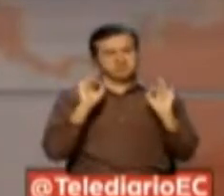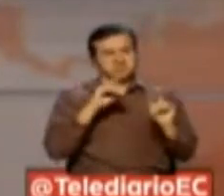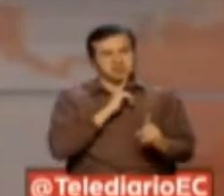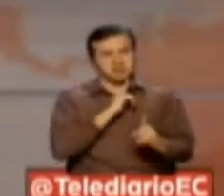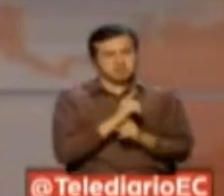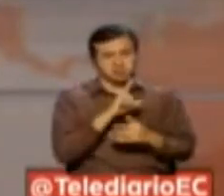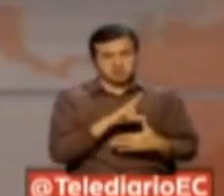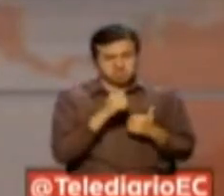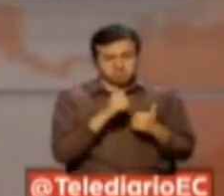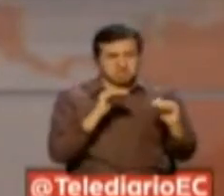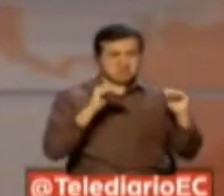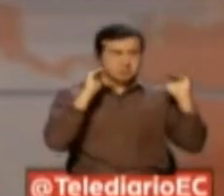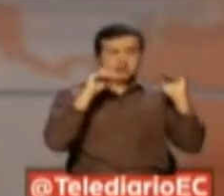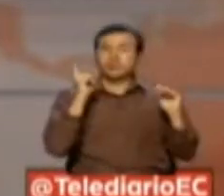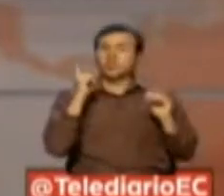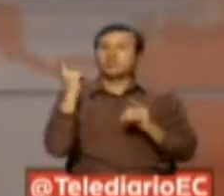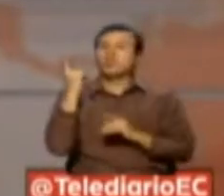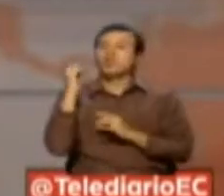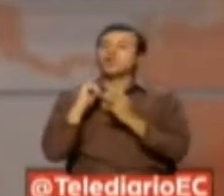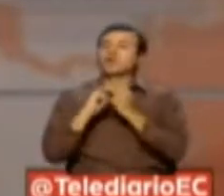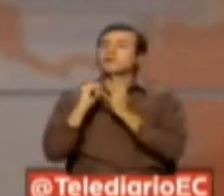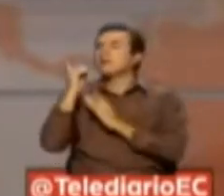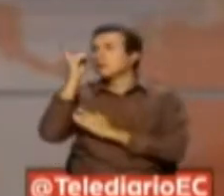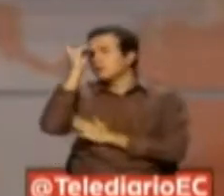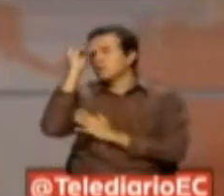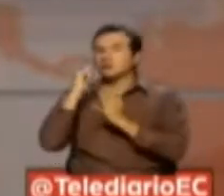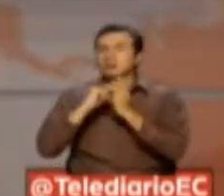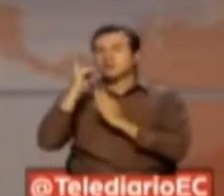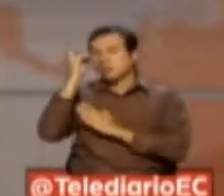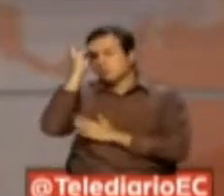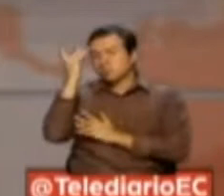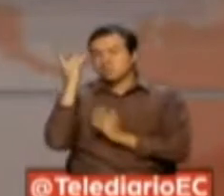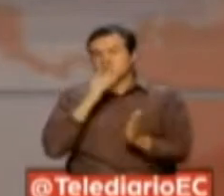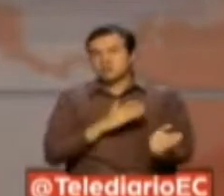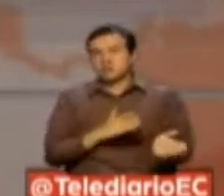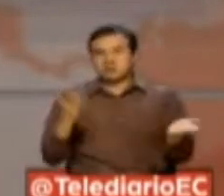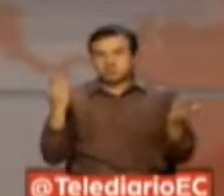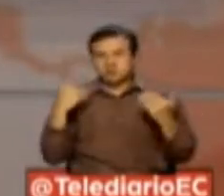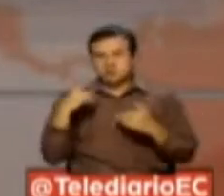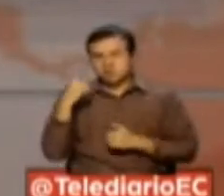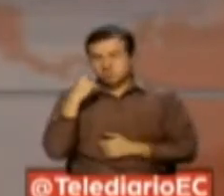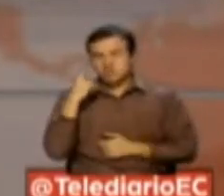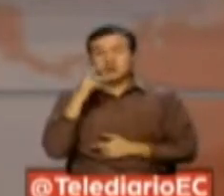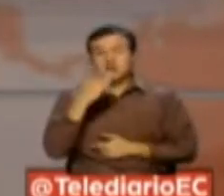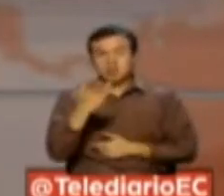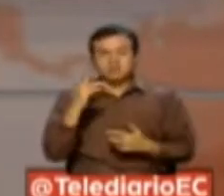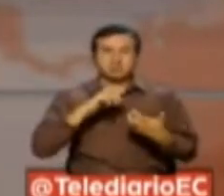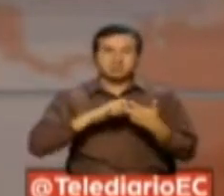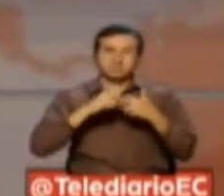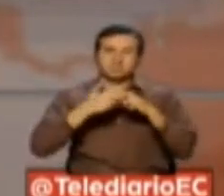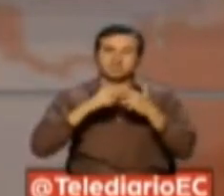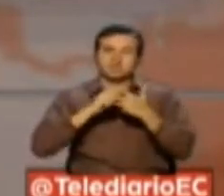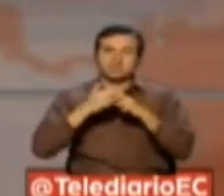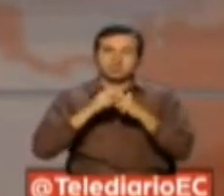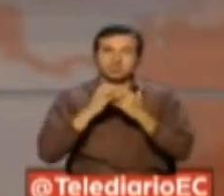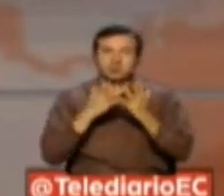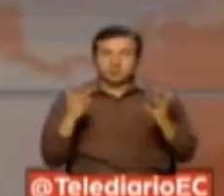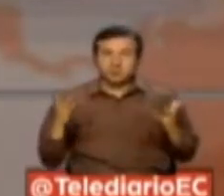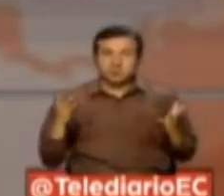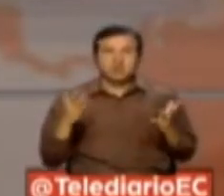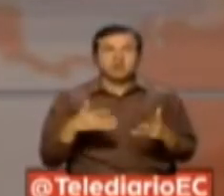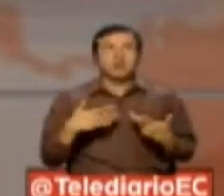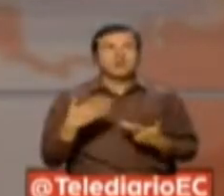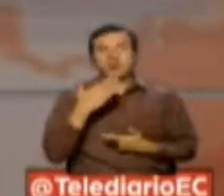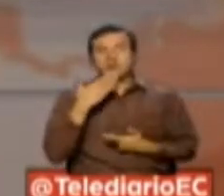sino que estaba dependiendo mucho de la deuda entonces entonces ahí está el problema fundamental el no